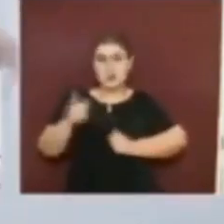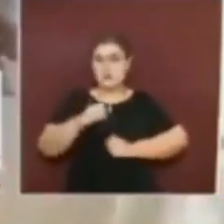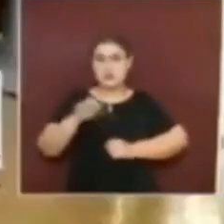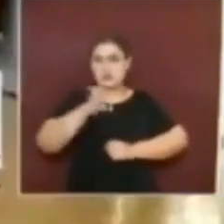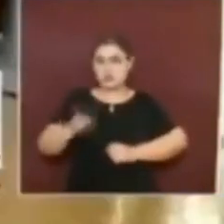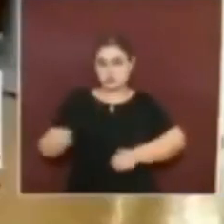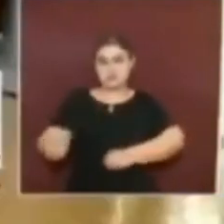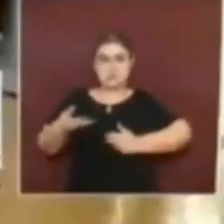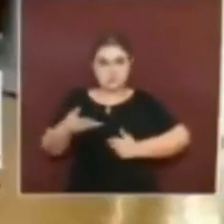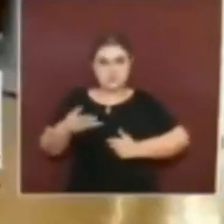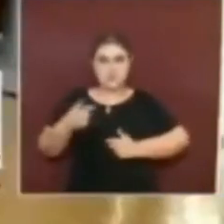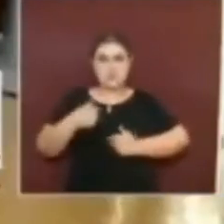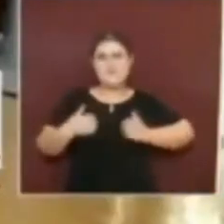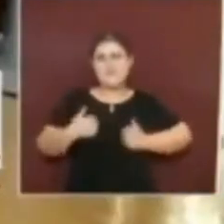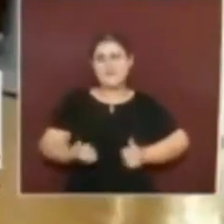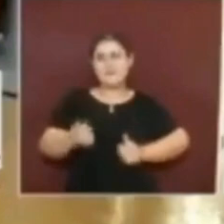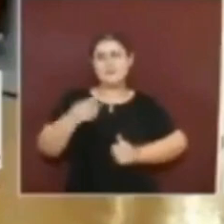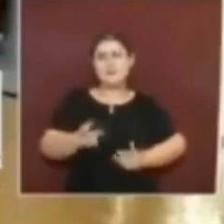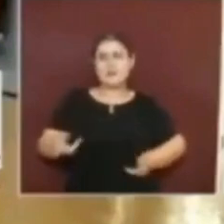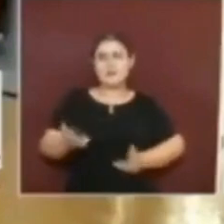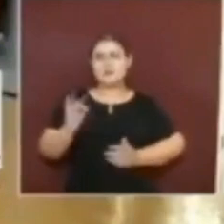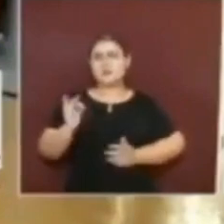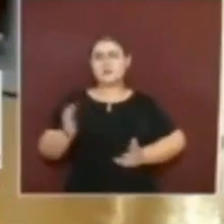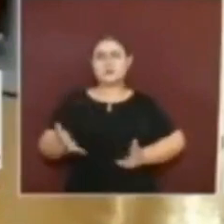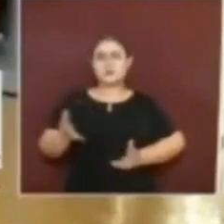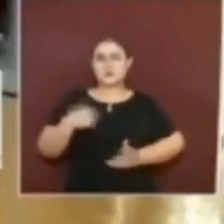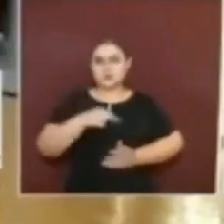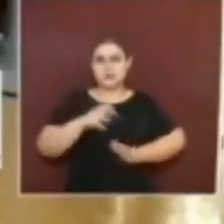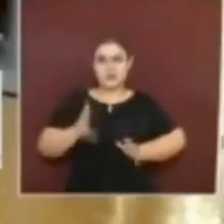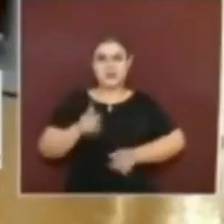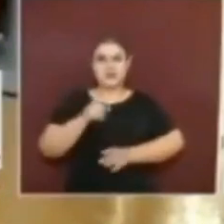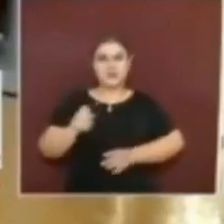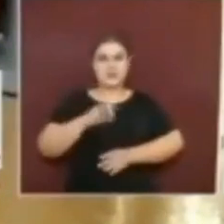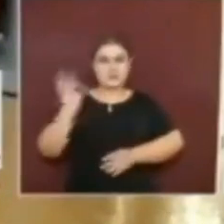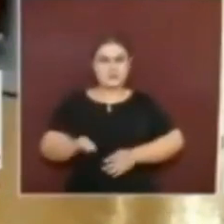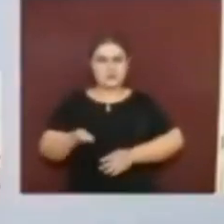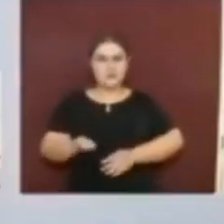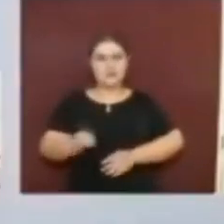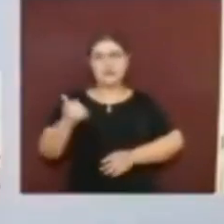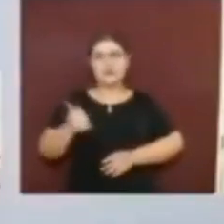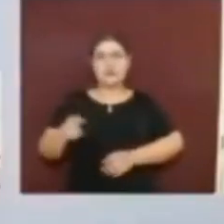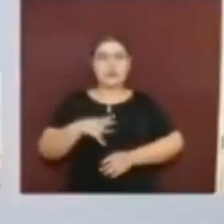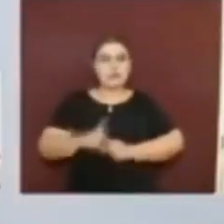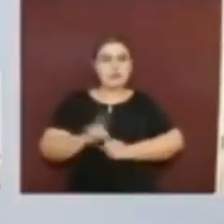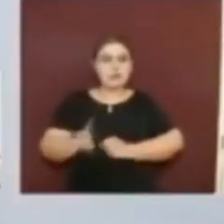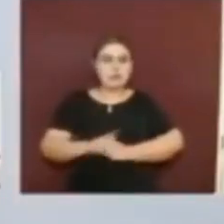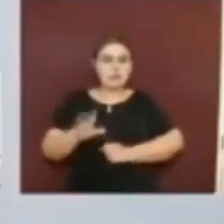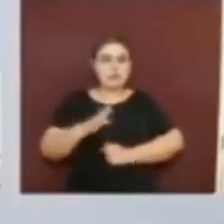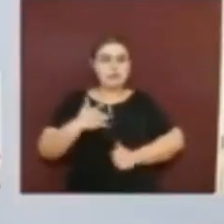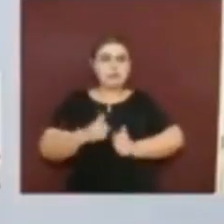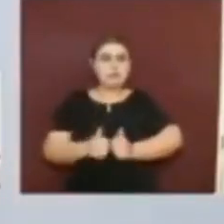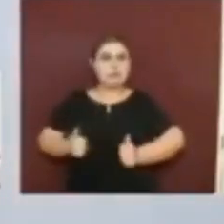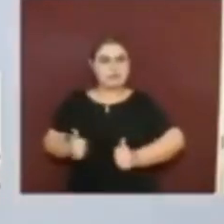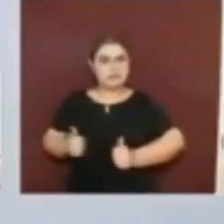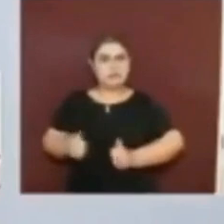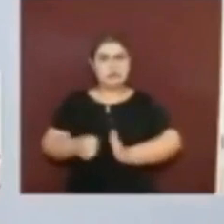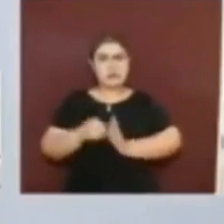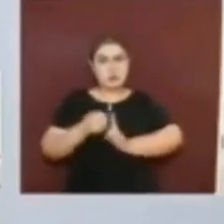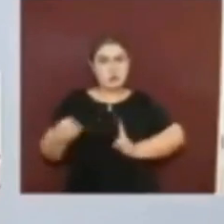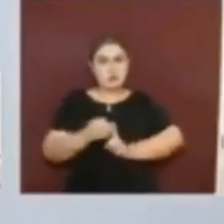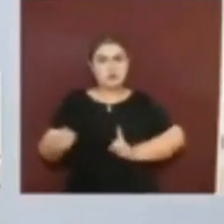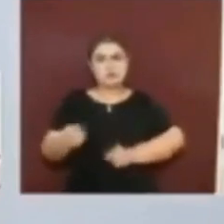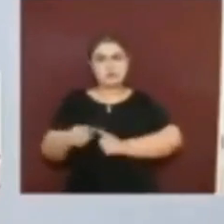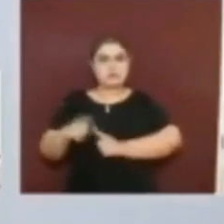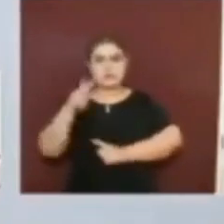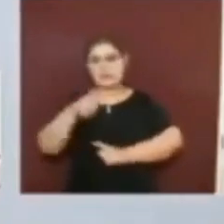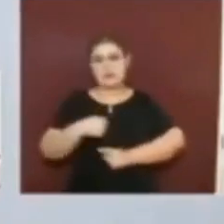entiendo. Pero si ya tenemos el 100% y es un problema, un retraso operativo, yo me inconformaría